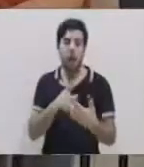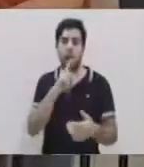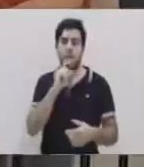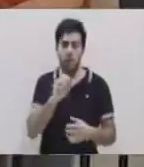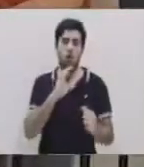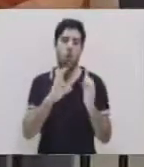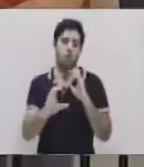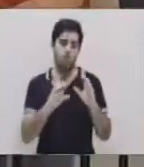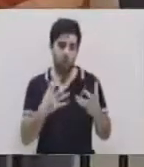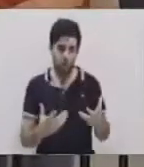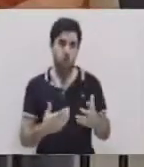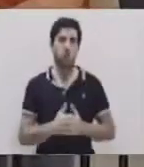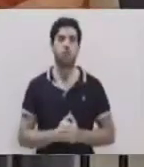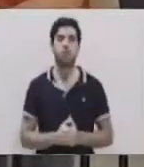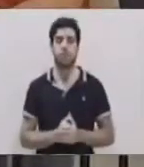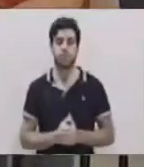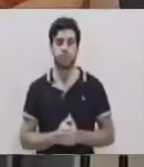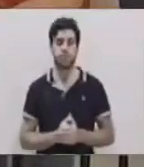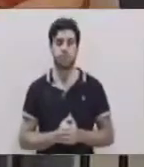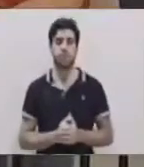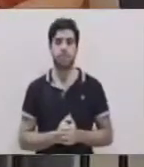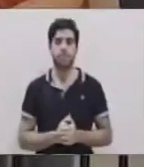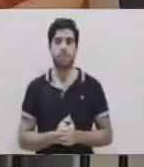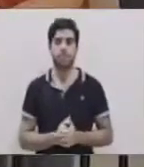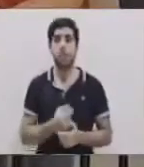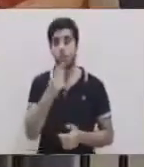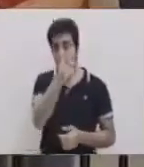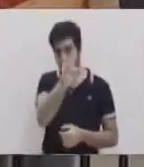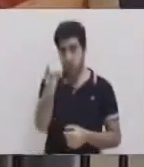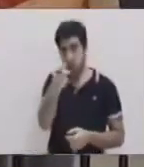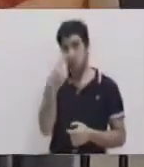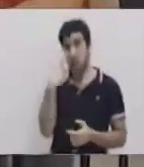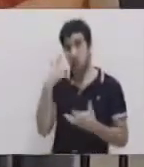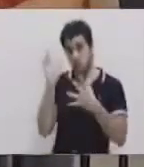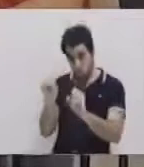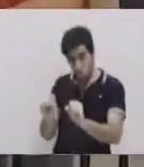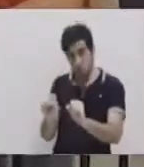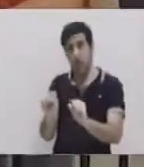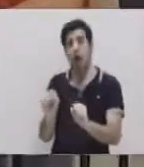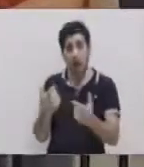algo bien importante, André, y es, si te das cuenta, ahí